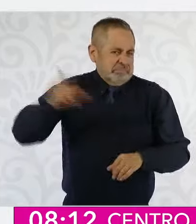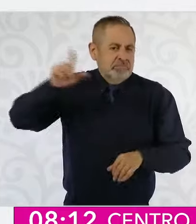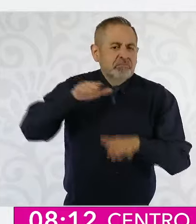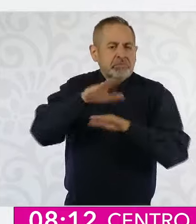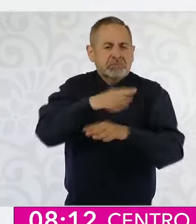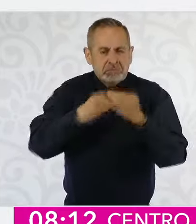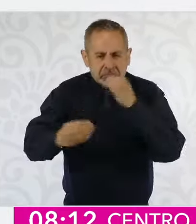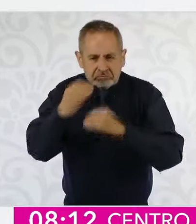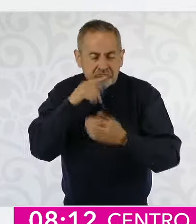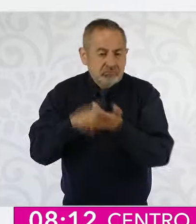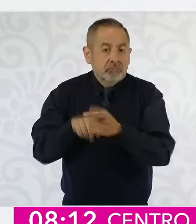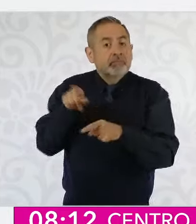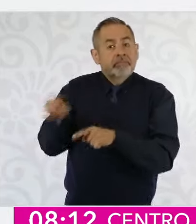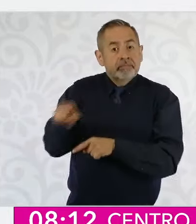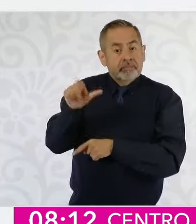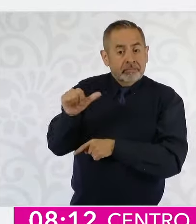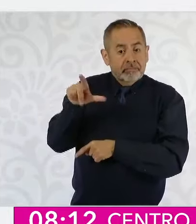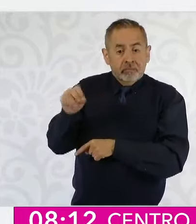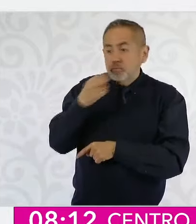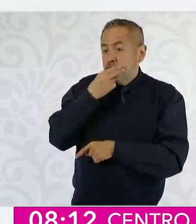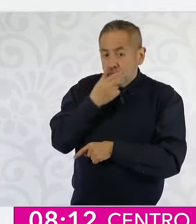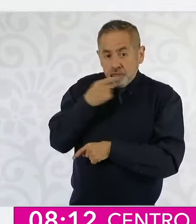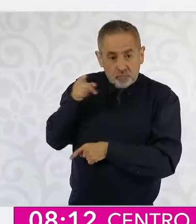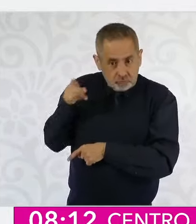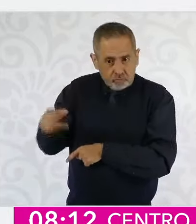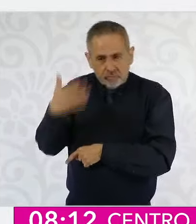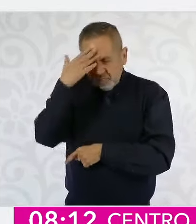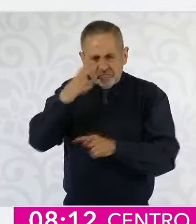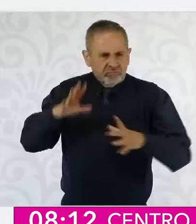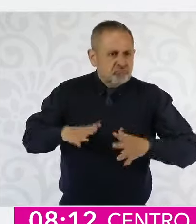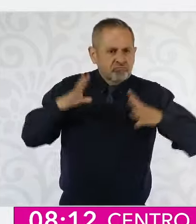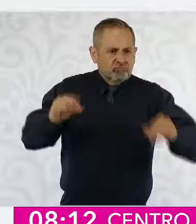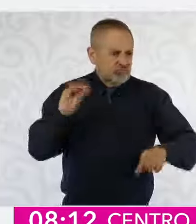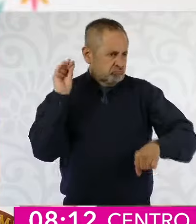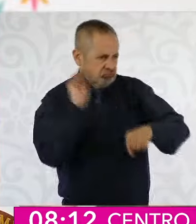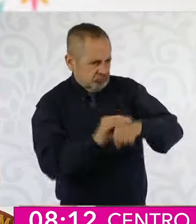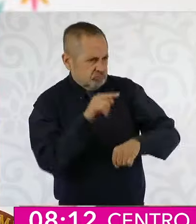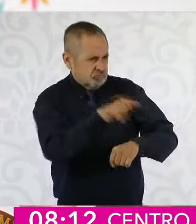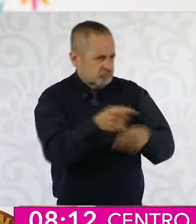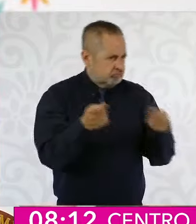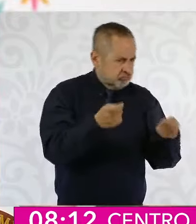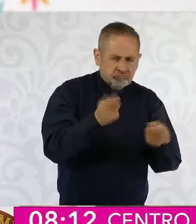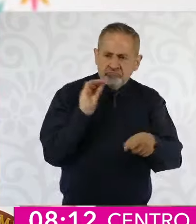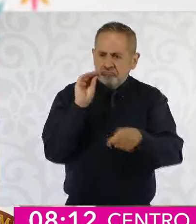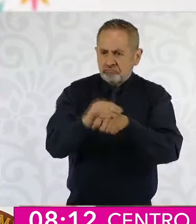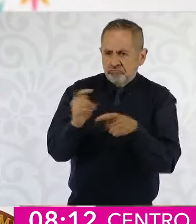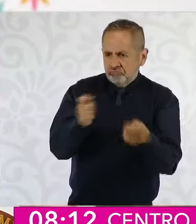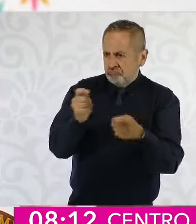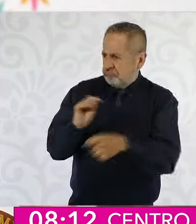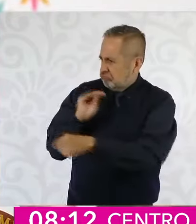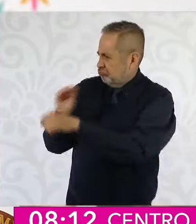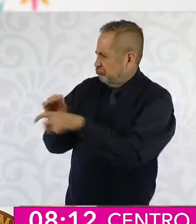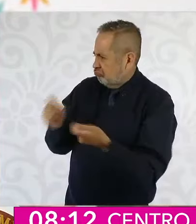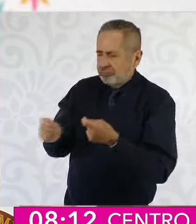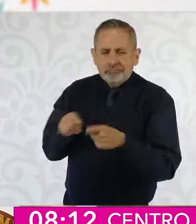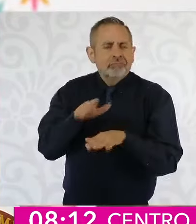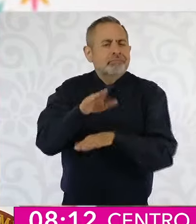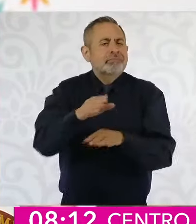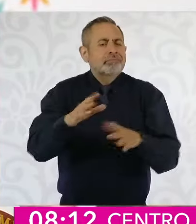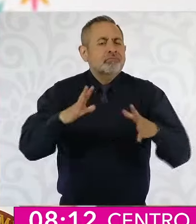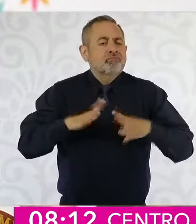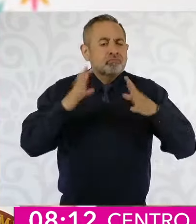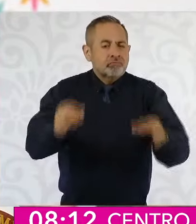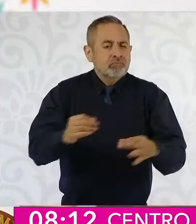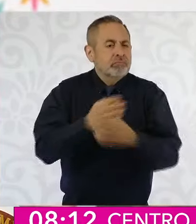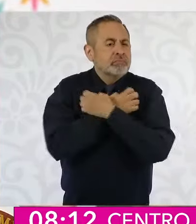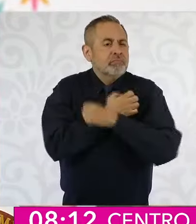alimentos. Lalo tiene además una trayectoria de fundar y presidir la Fundación de Educación SER.